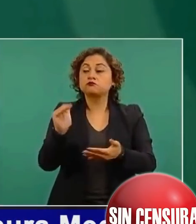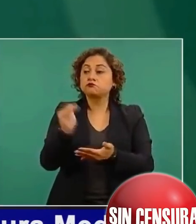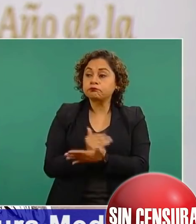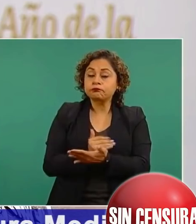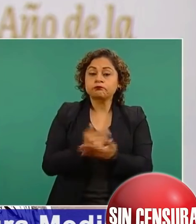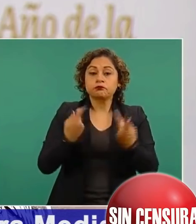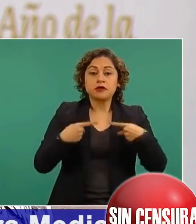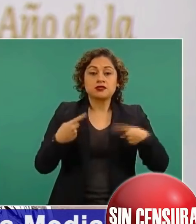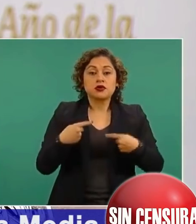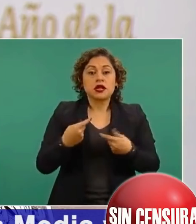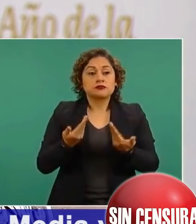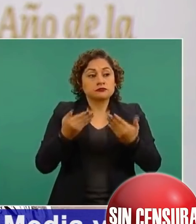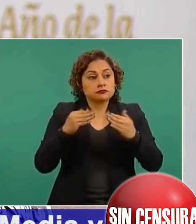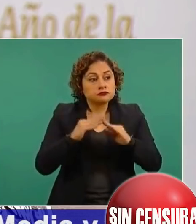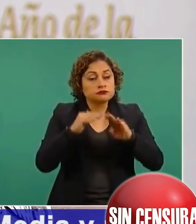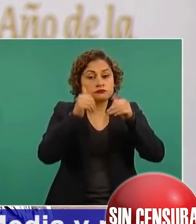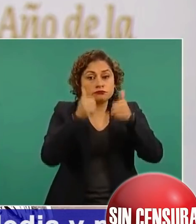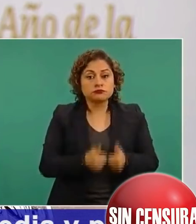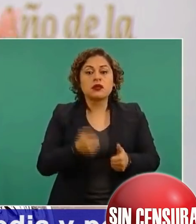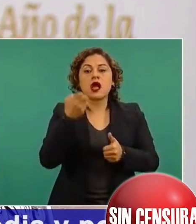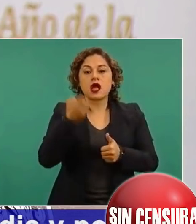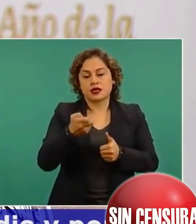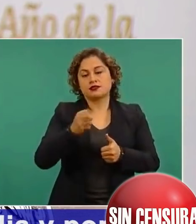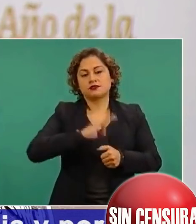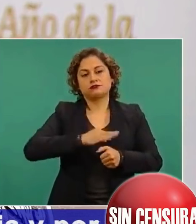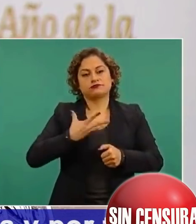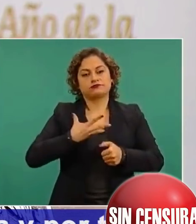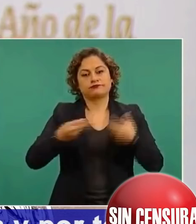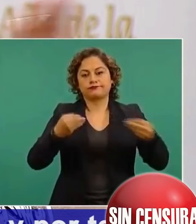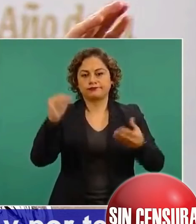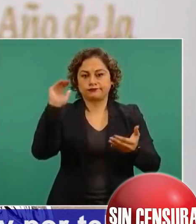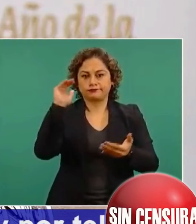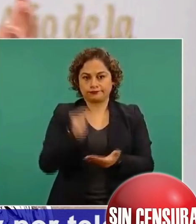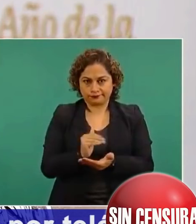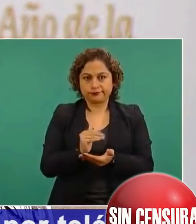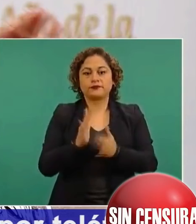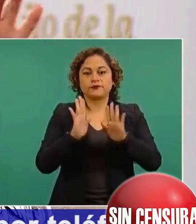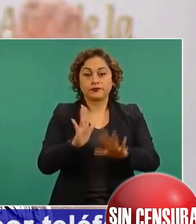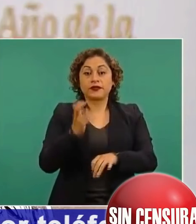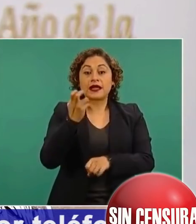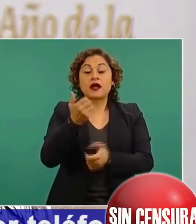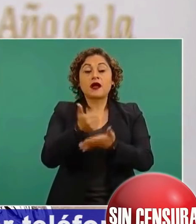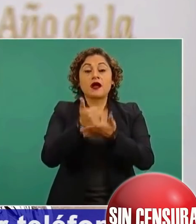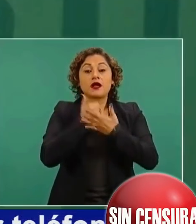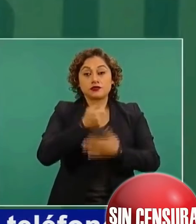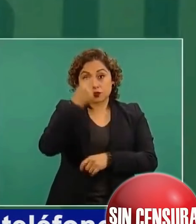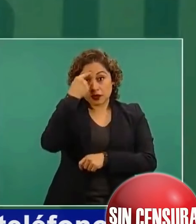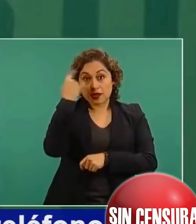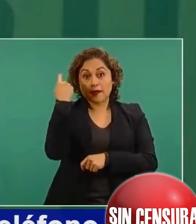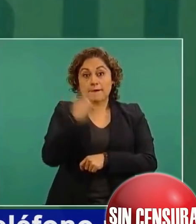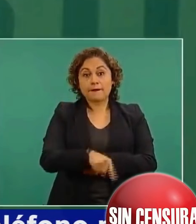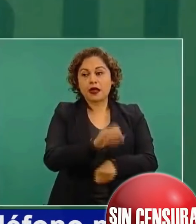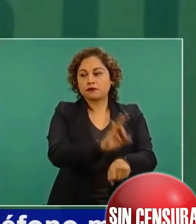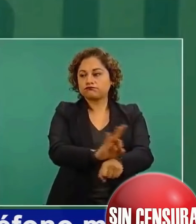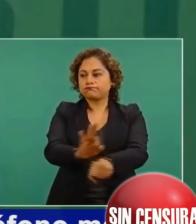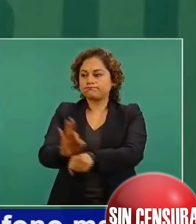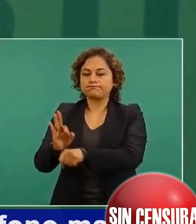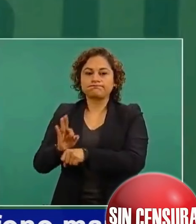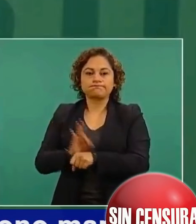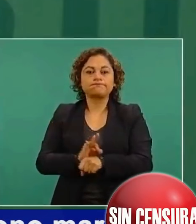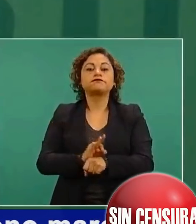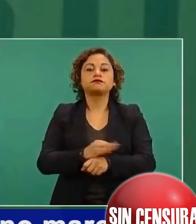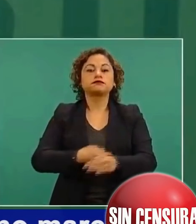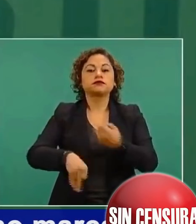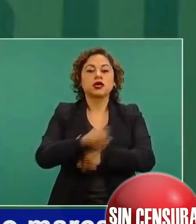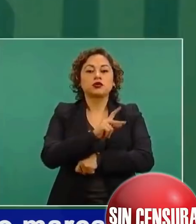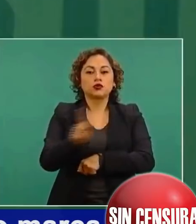explosiva. El objetivo fundamental es ganar tiempo y posponer el momento máximo de